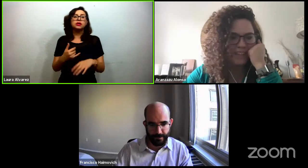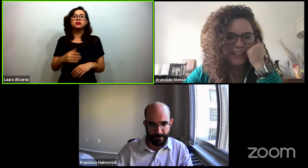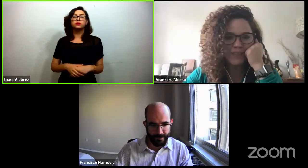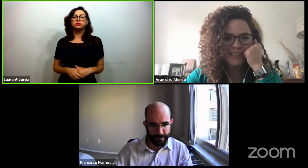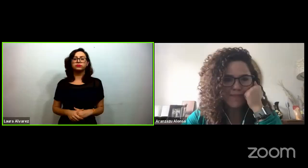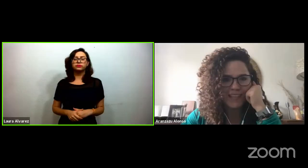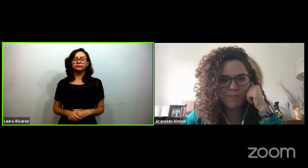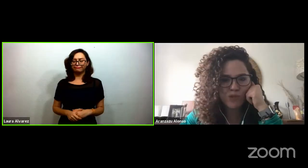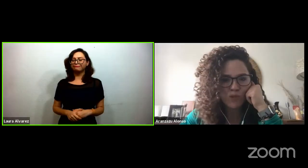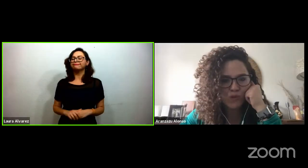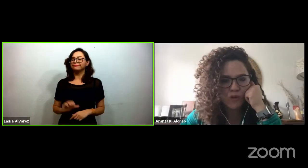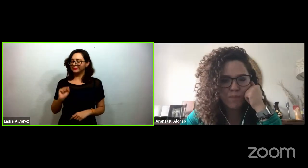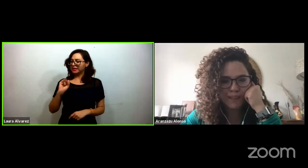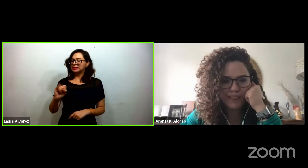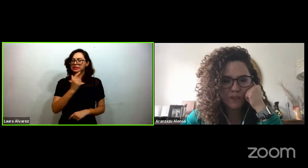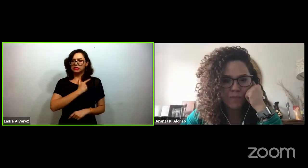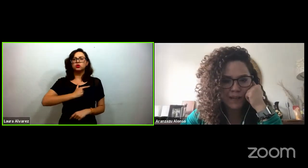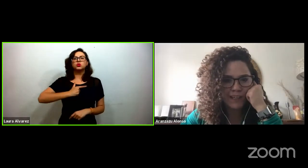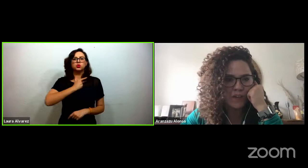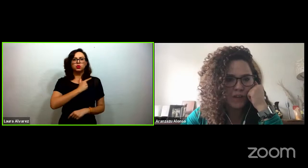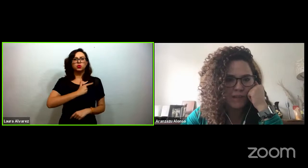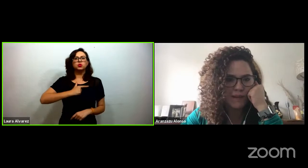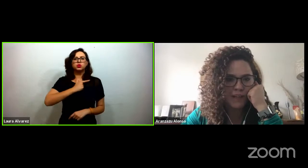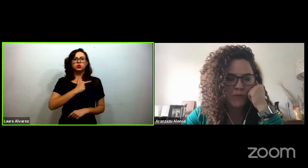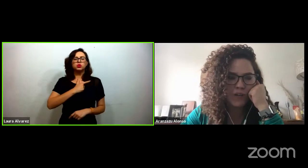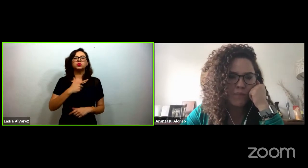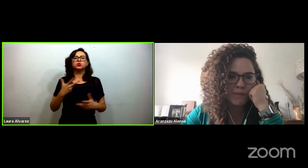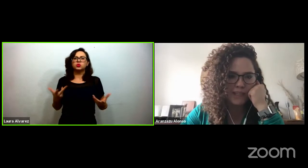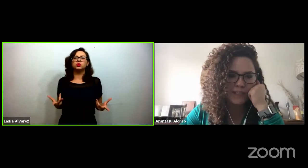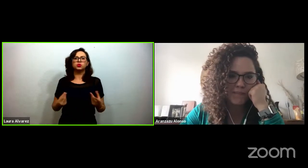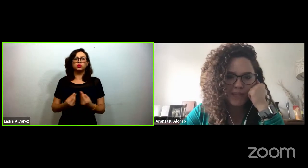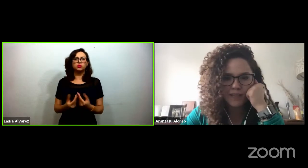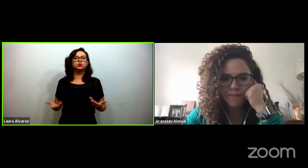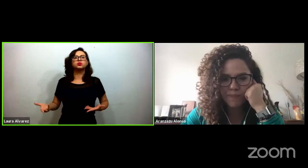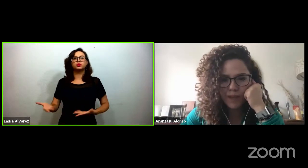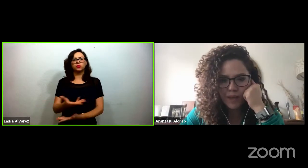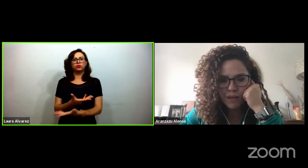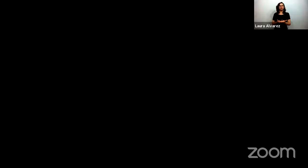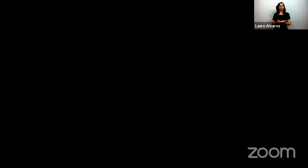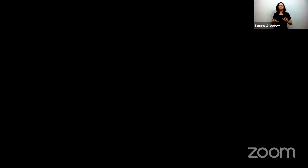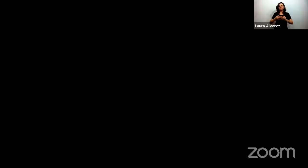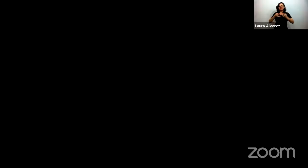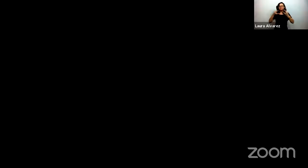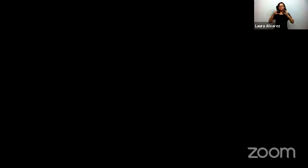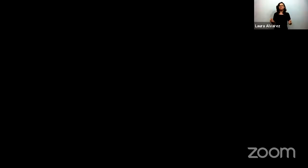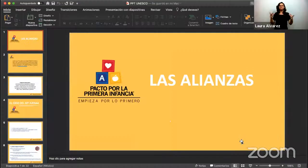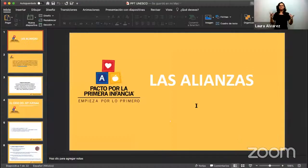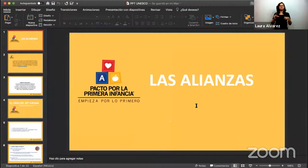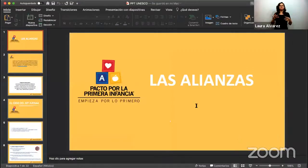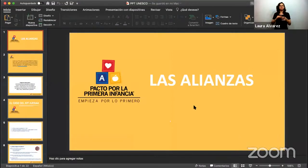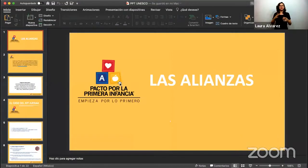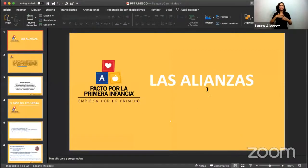claro que sí me dará mucho gusto compartirlo y para ello voy a compartir mi pantalla